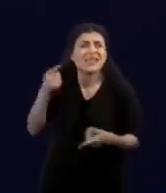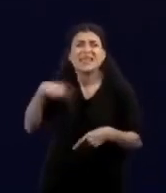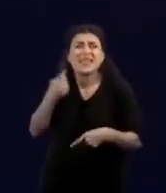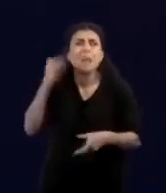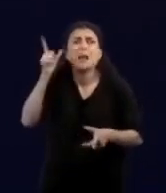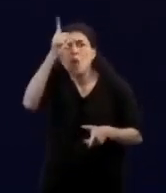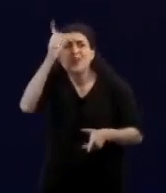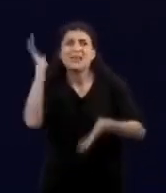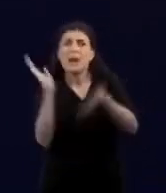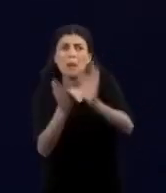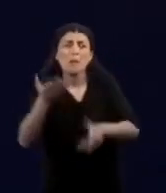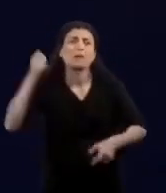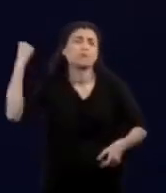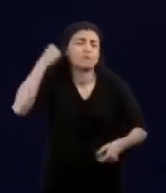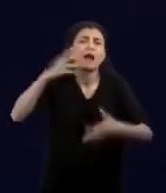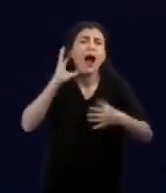ley?